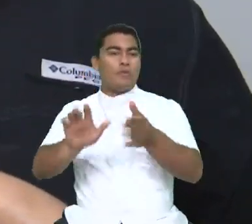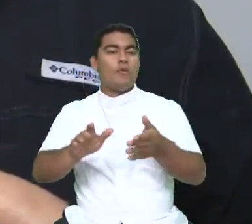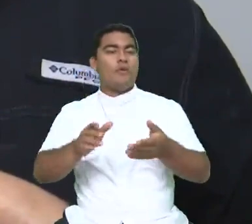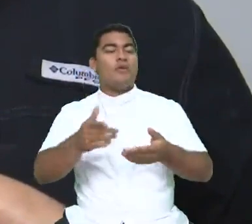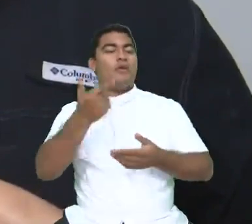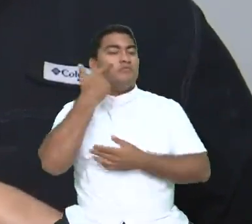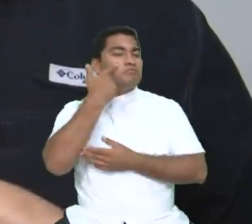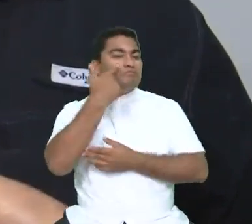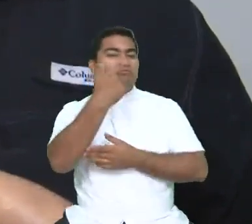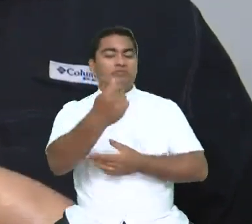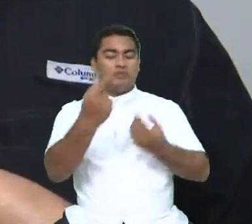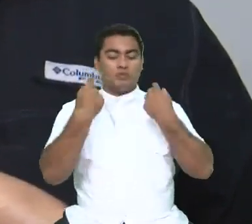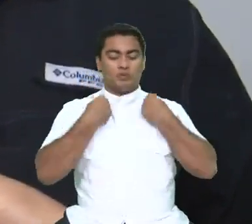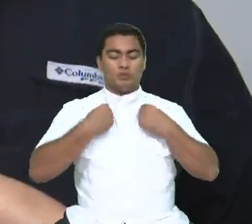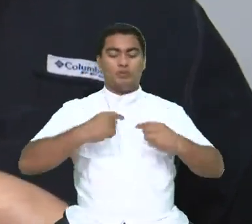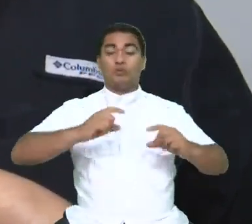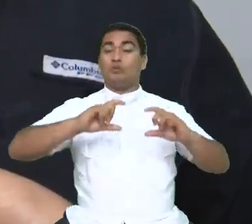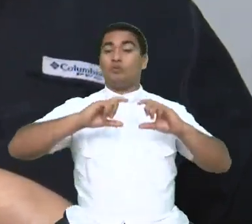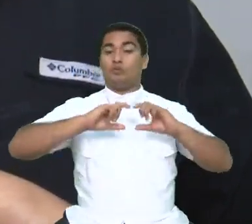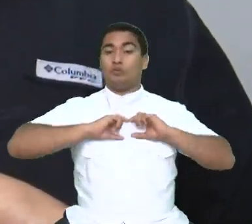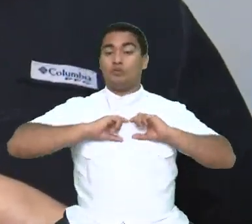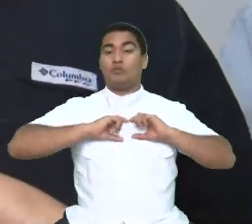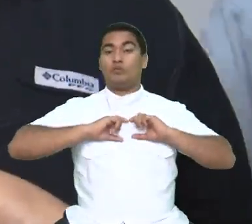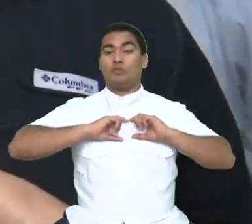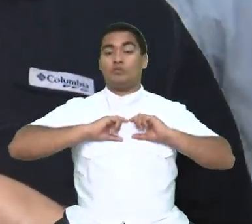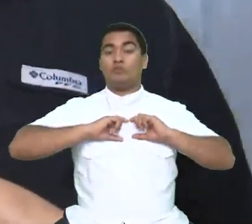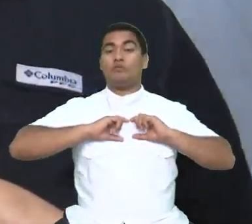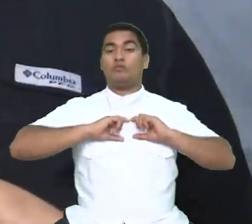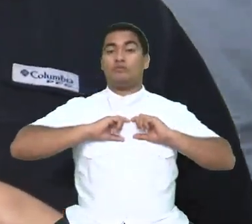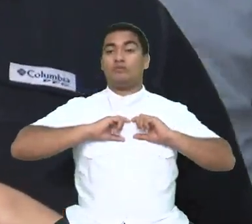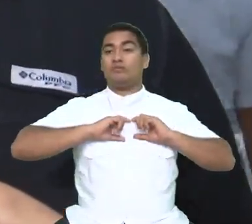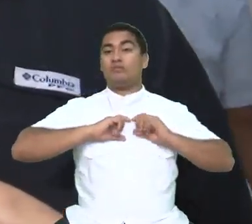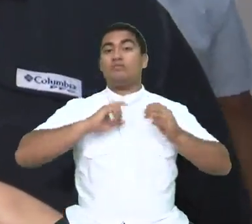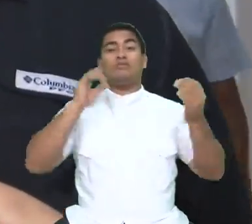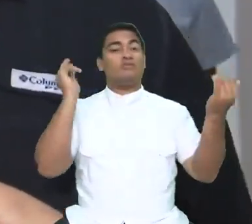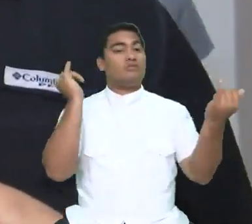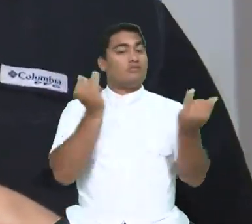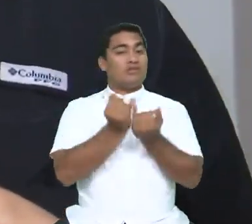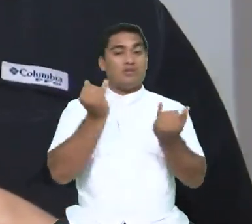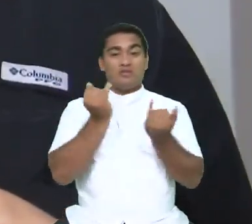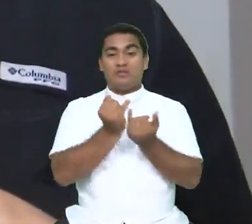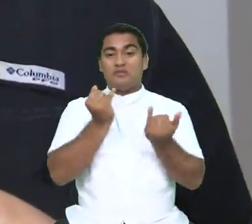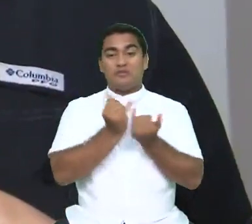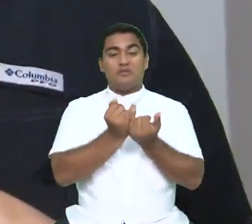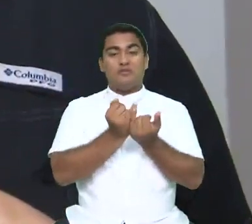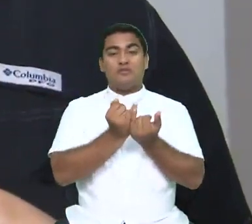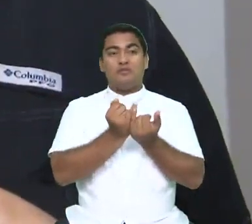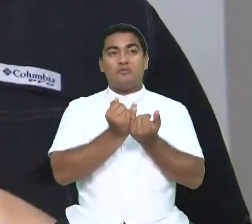les dieron una condecoración de que sea igual para todos